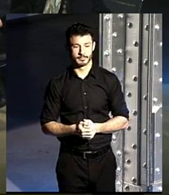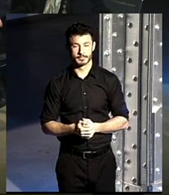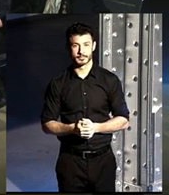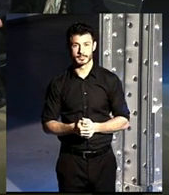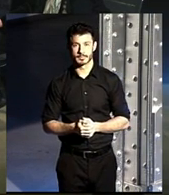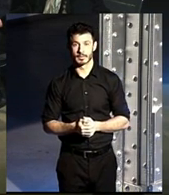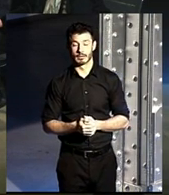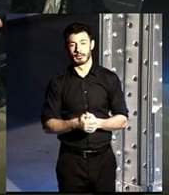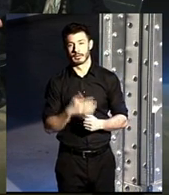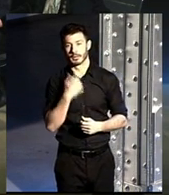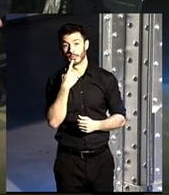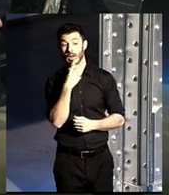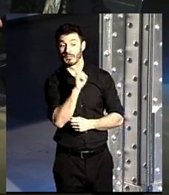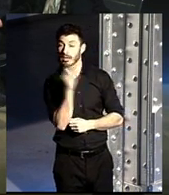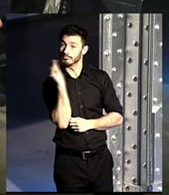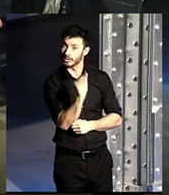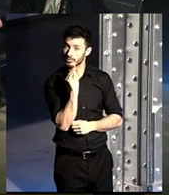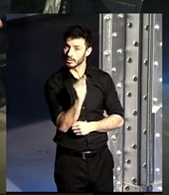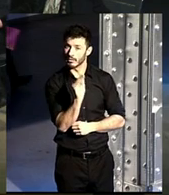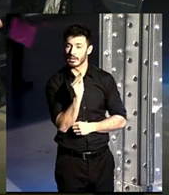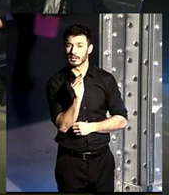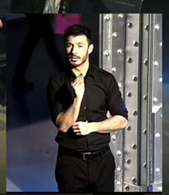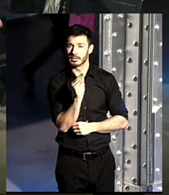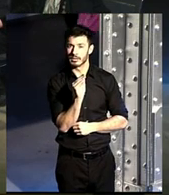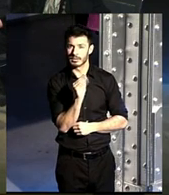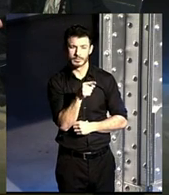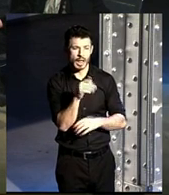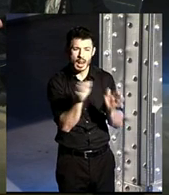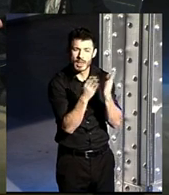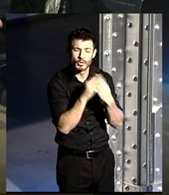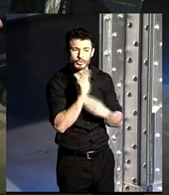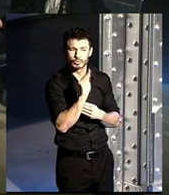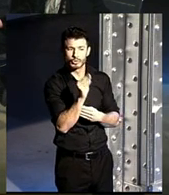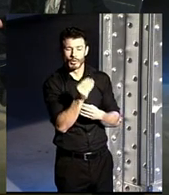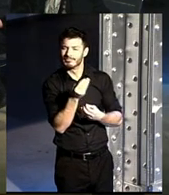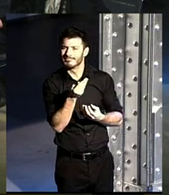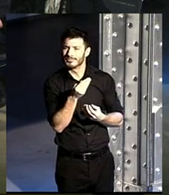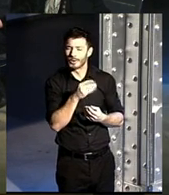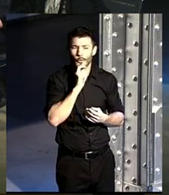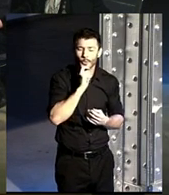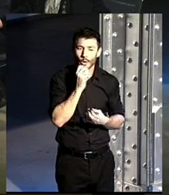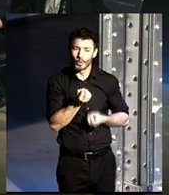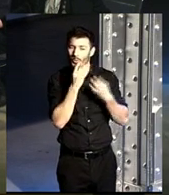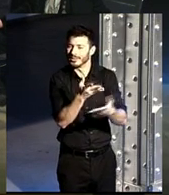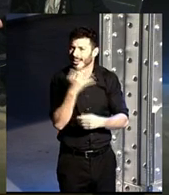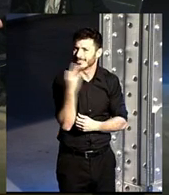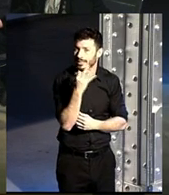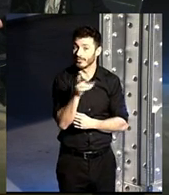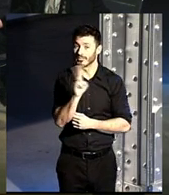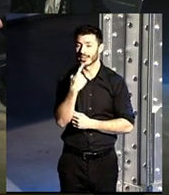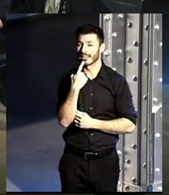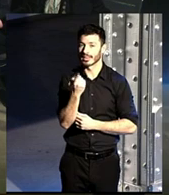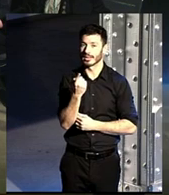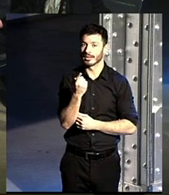cuando le preguntaban a Verne cómo son tus libros, qué cuentas en tus libros, él contestaba: me